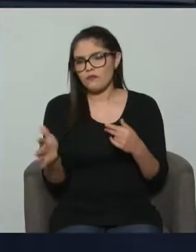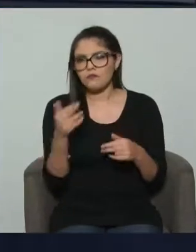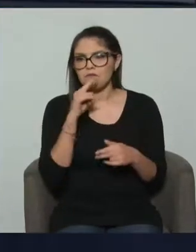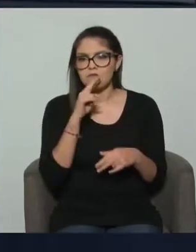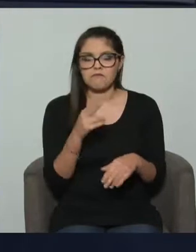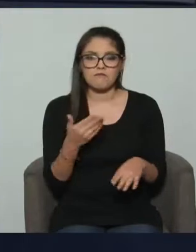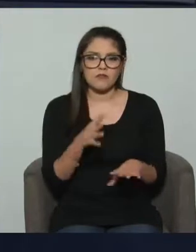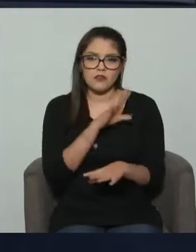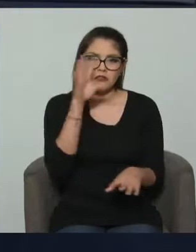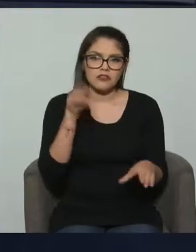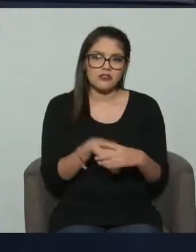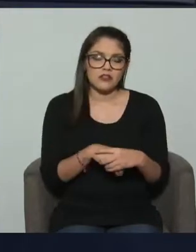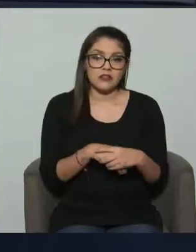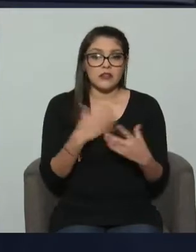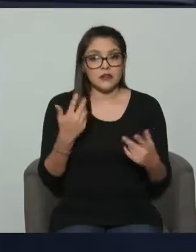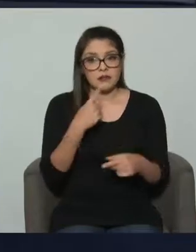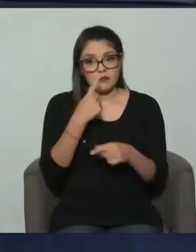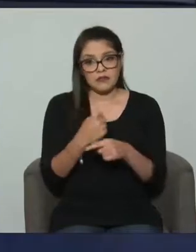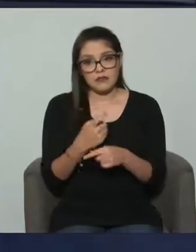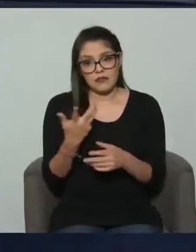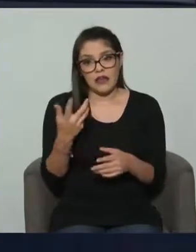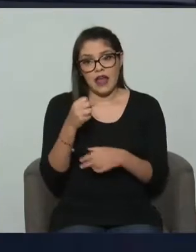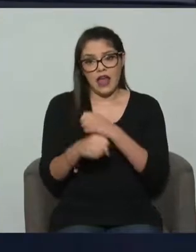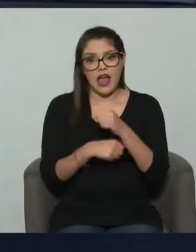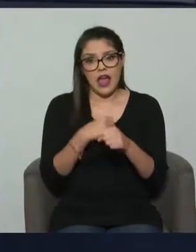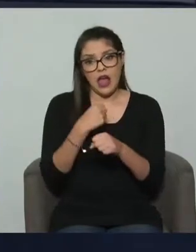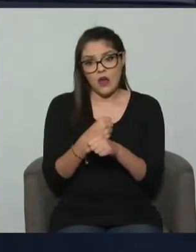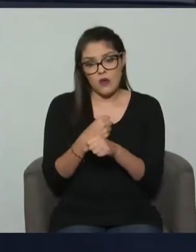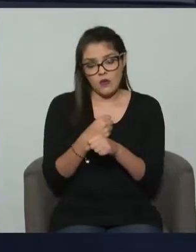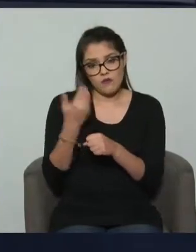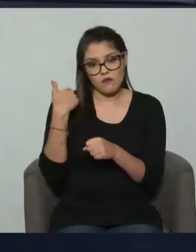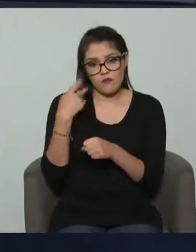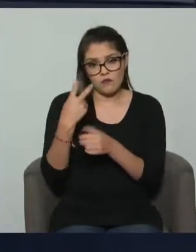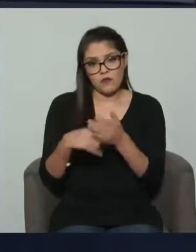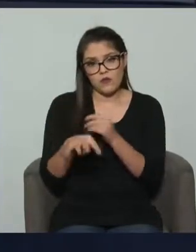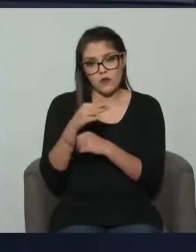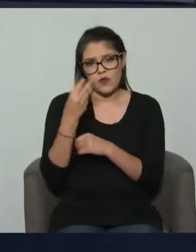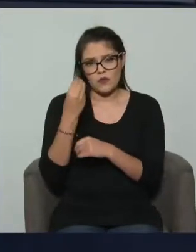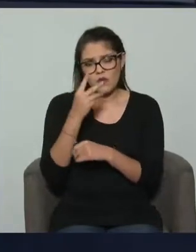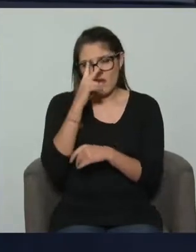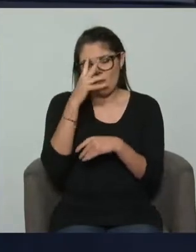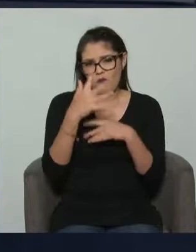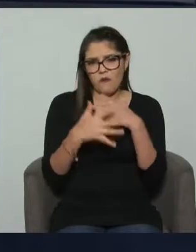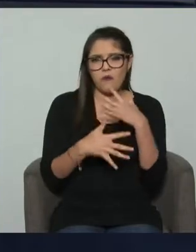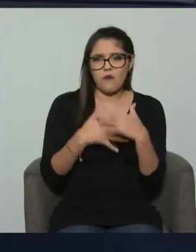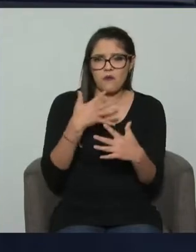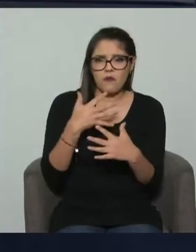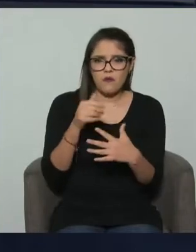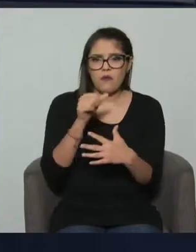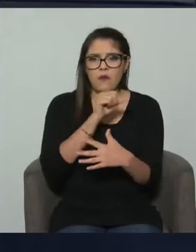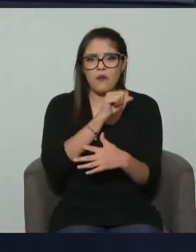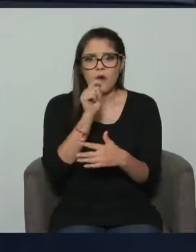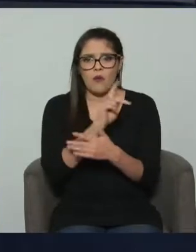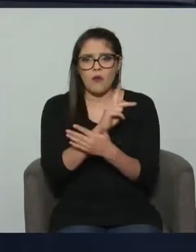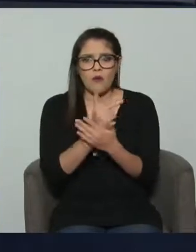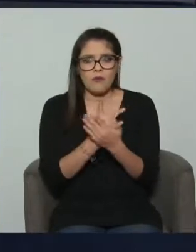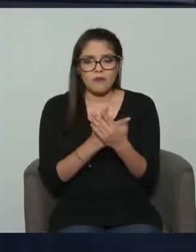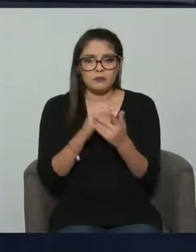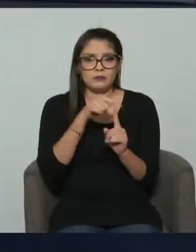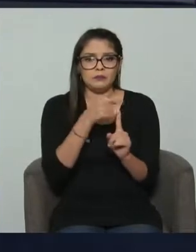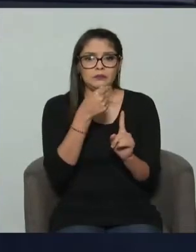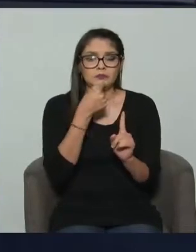Pues obviamente primero un año muy violento, ¿no? En donde dentro de los programas prioritarios del gobierno se han considerado la niñez